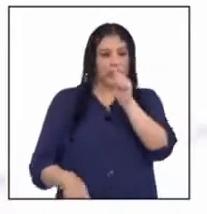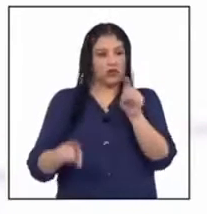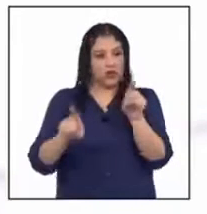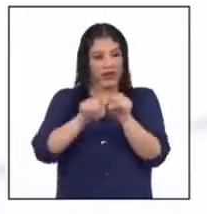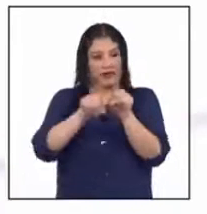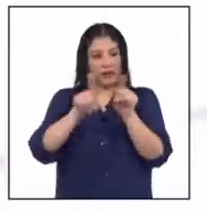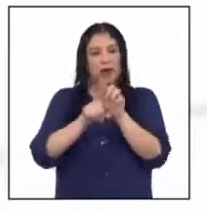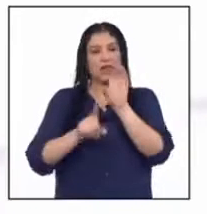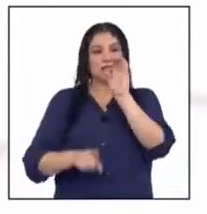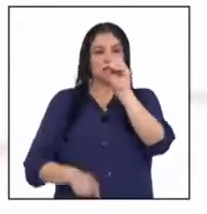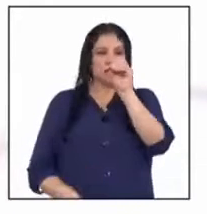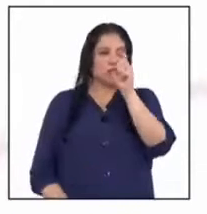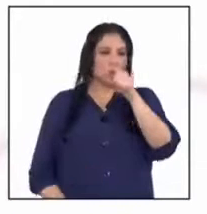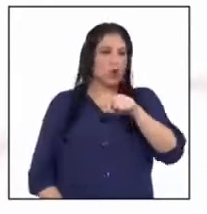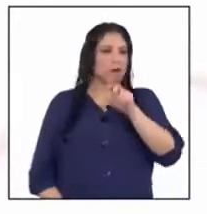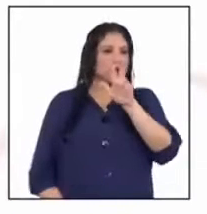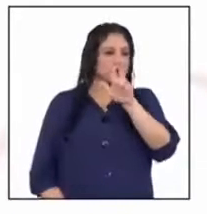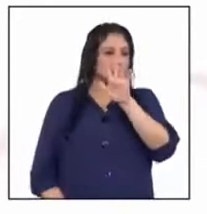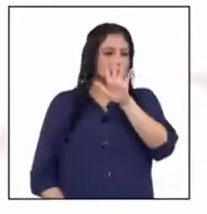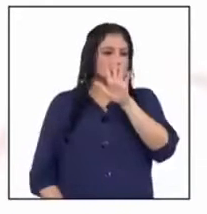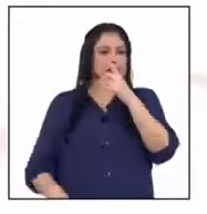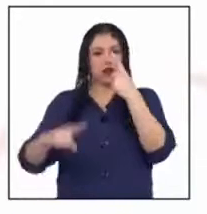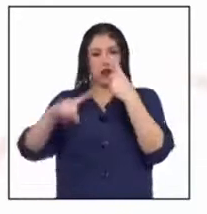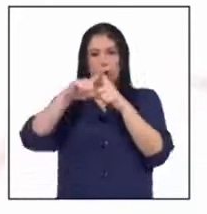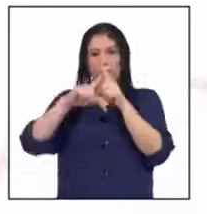igual